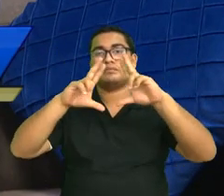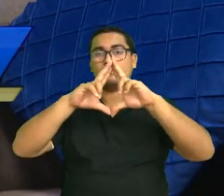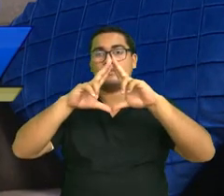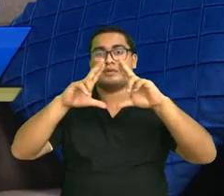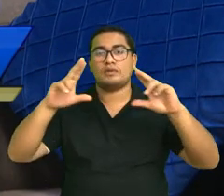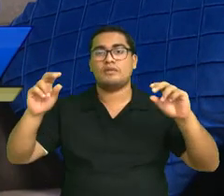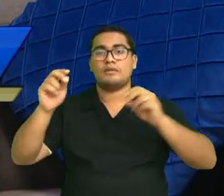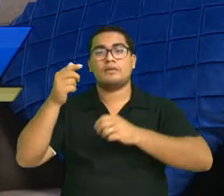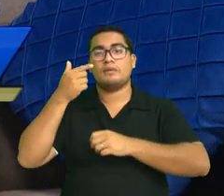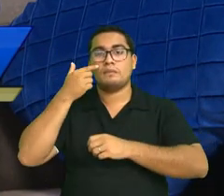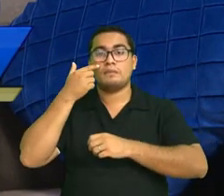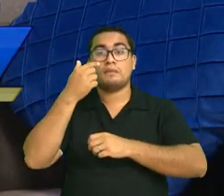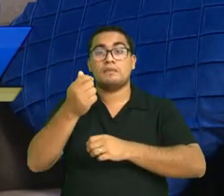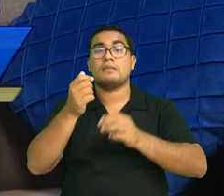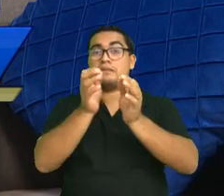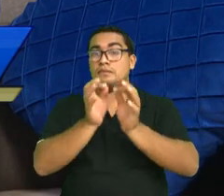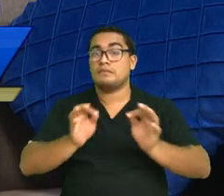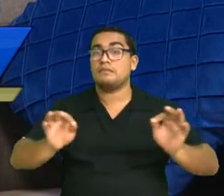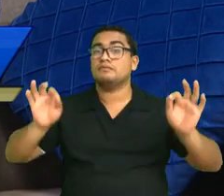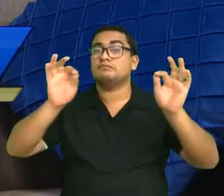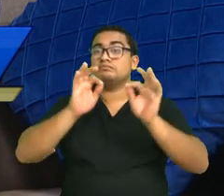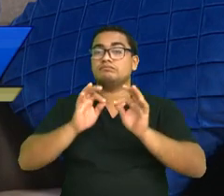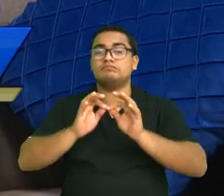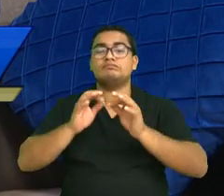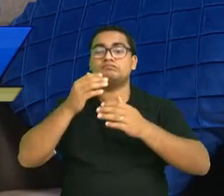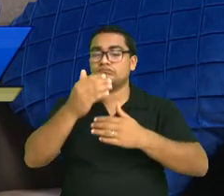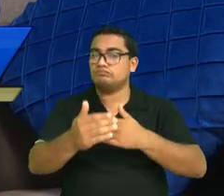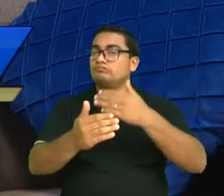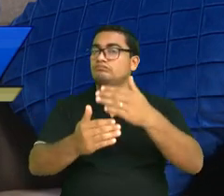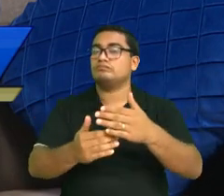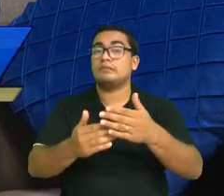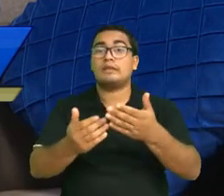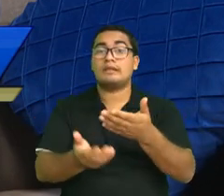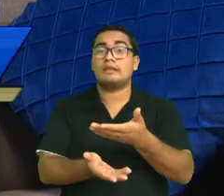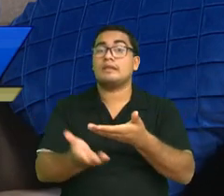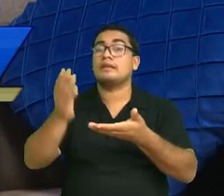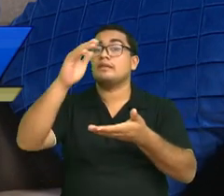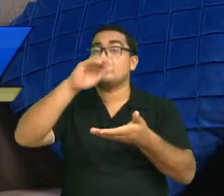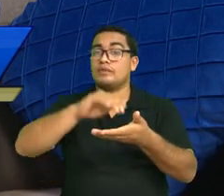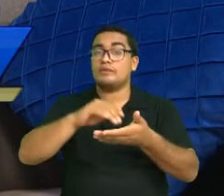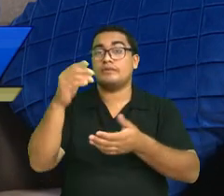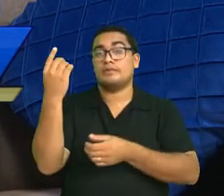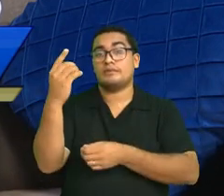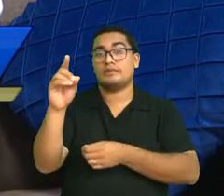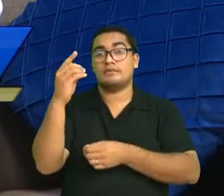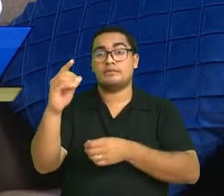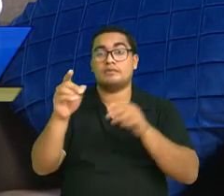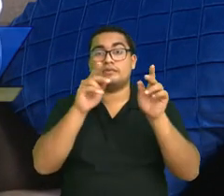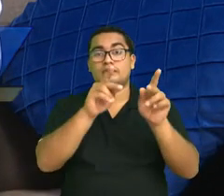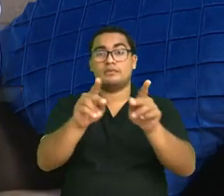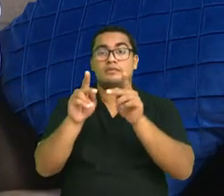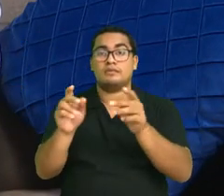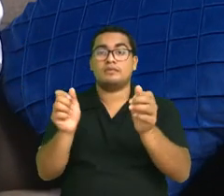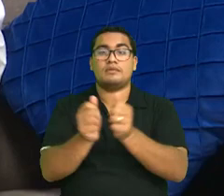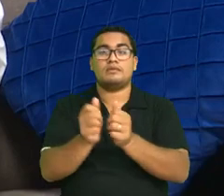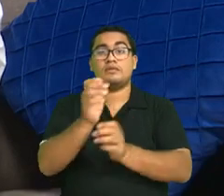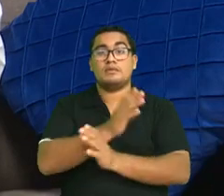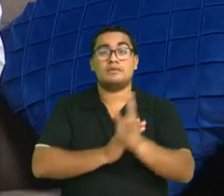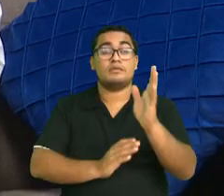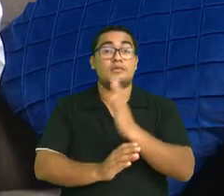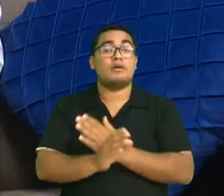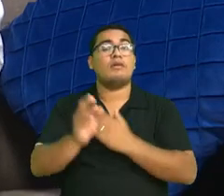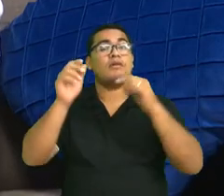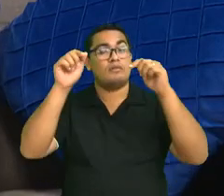reconocer la importancia del proceso de restitución de derechos de las personas con discapacidad, precisamente en la nueva etapa de la revolución. Con nosotros la